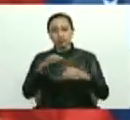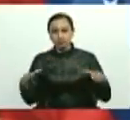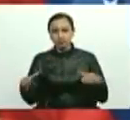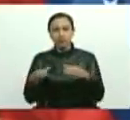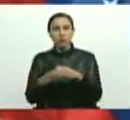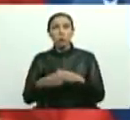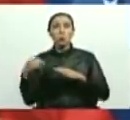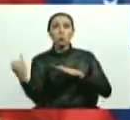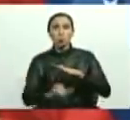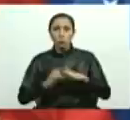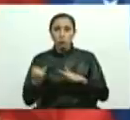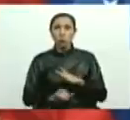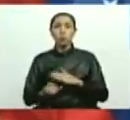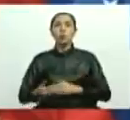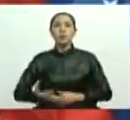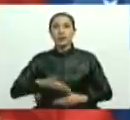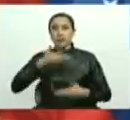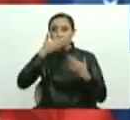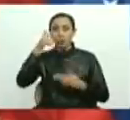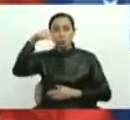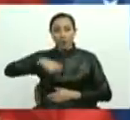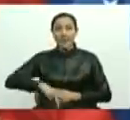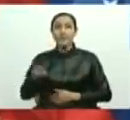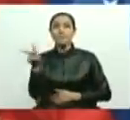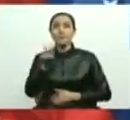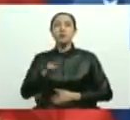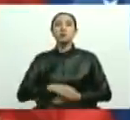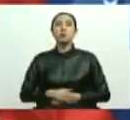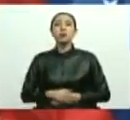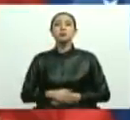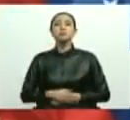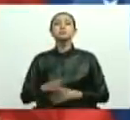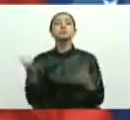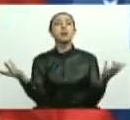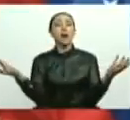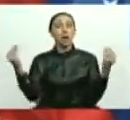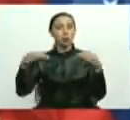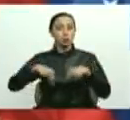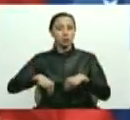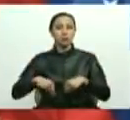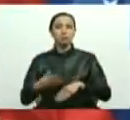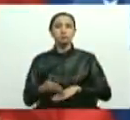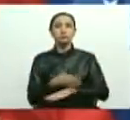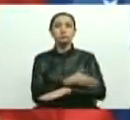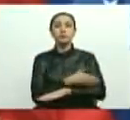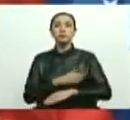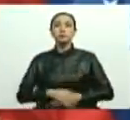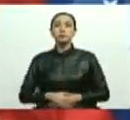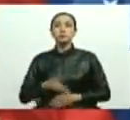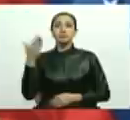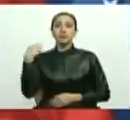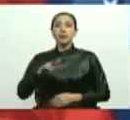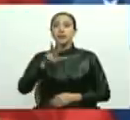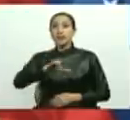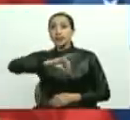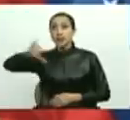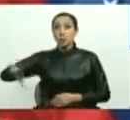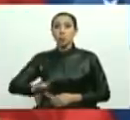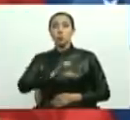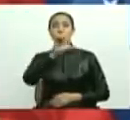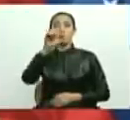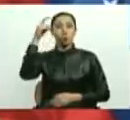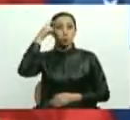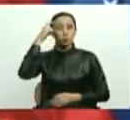de Terrorismo a nivel nacional, la cual fue acordada. En fecha del 3 de julio del